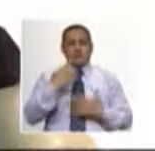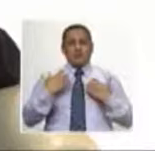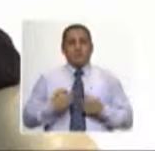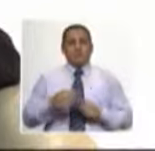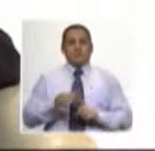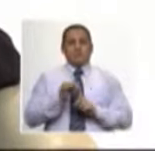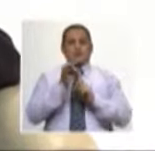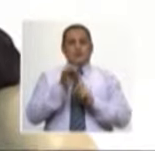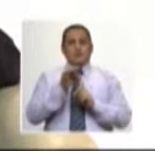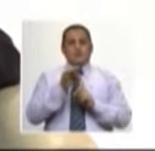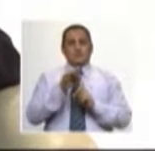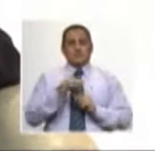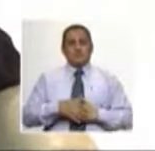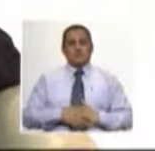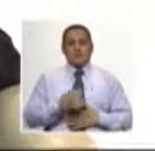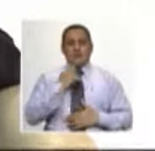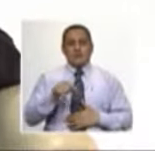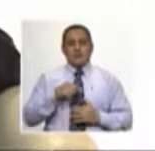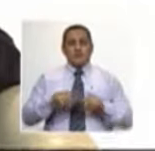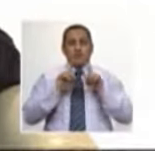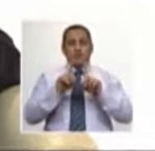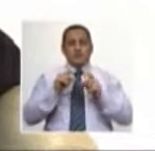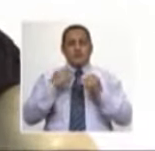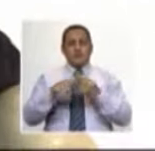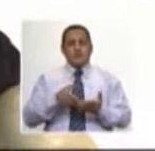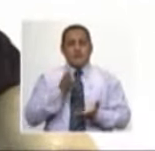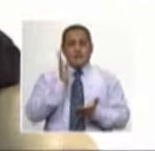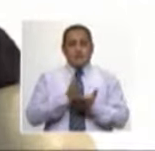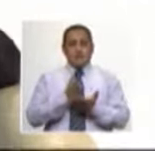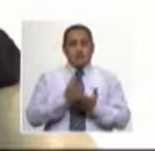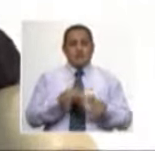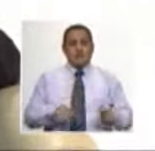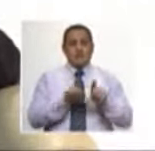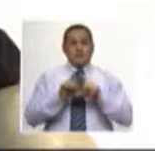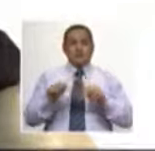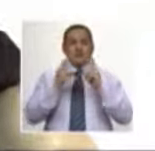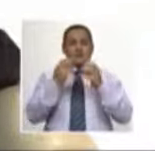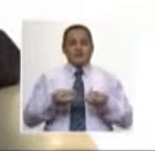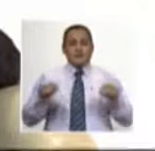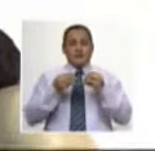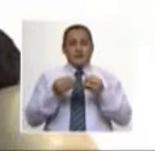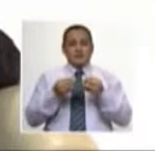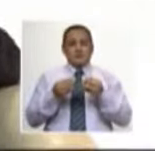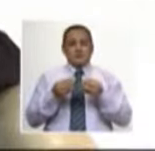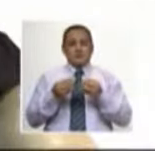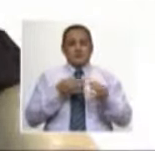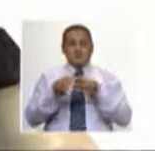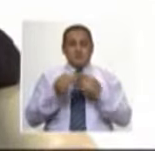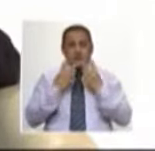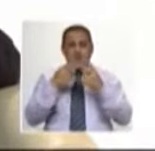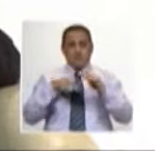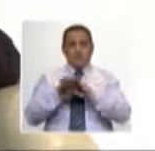¿no? Entonces, estas 11 sentencias y un caso más que llegó al